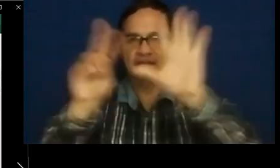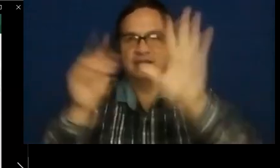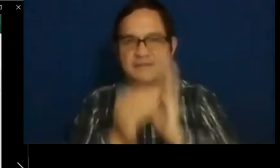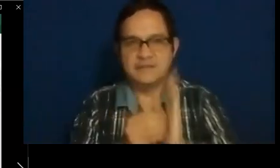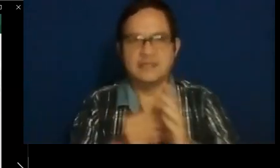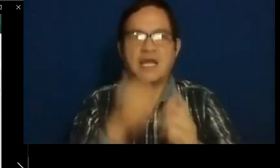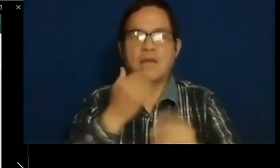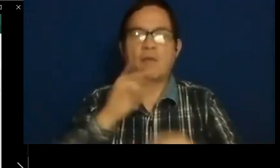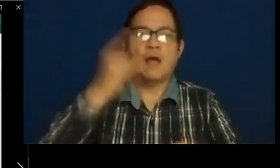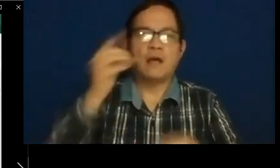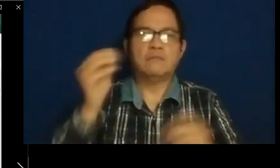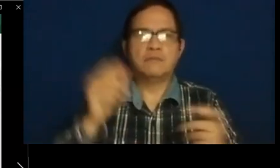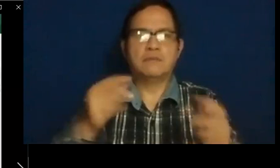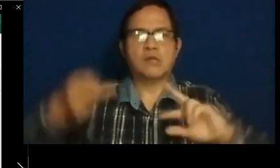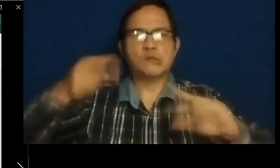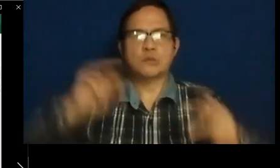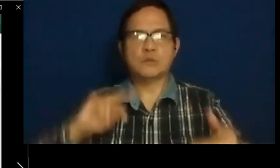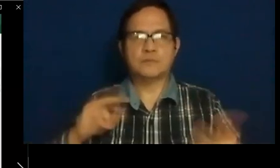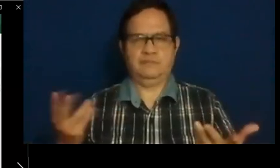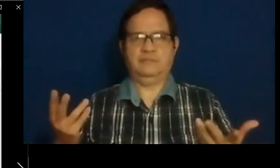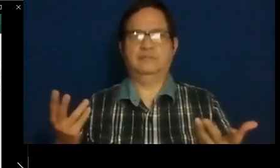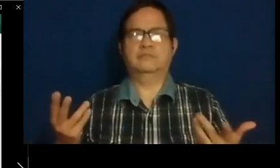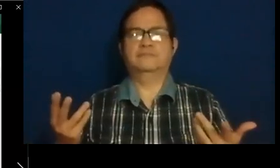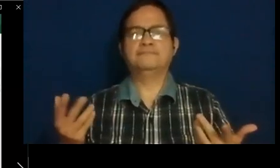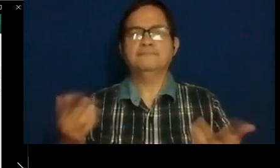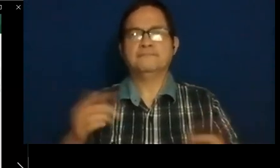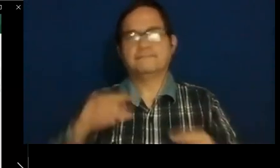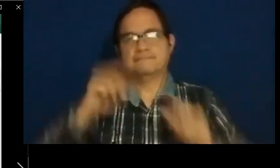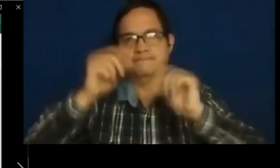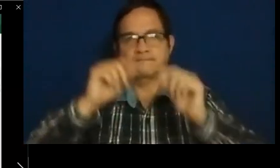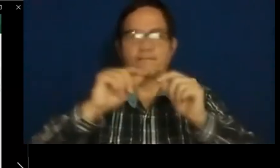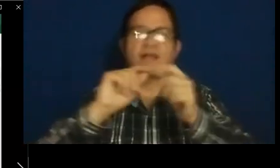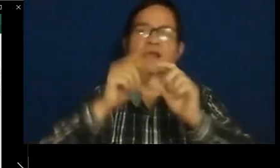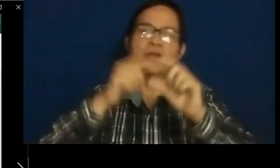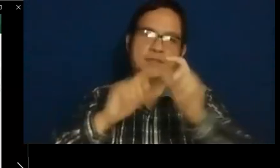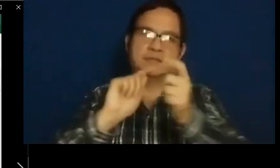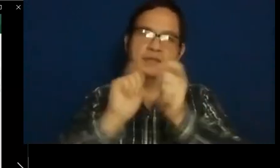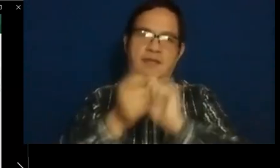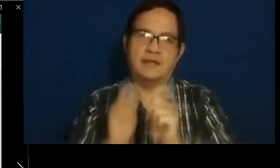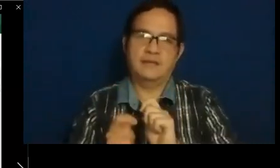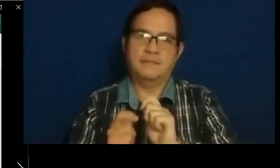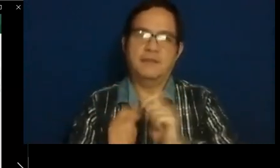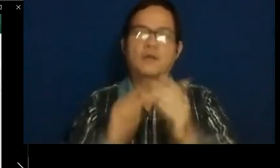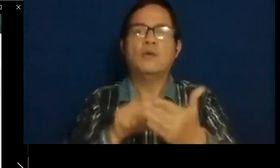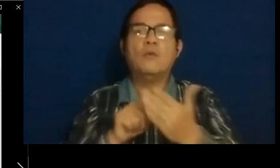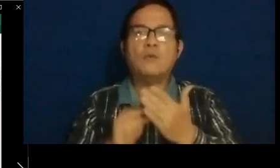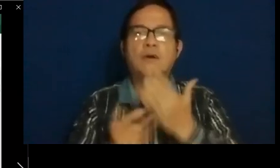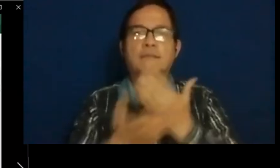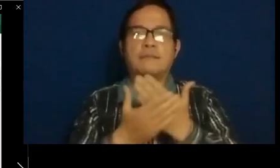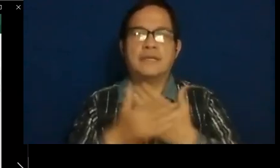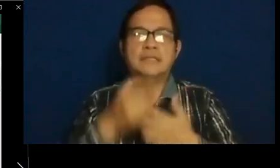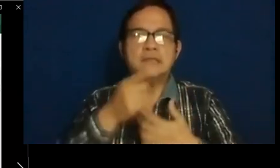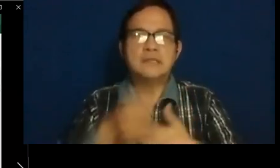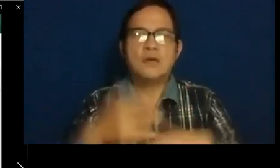distinto, ¿sí? Diera al revés, pues entonces ya la ecuación pues va a cambiar. Entonces aquí en este caso particular recuerden que